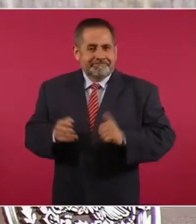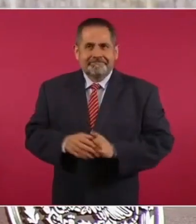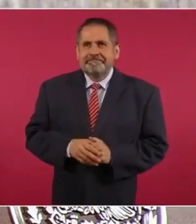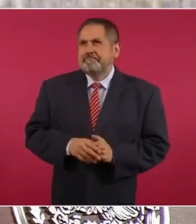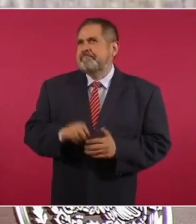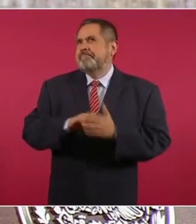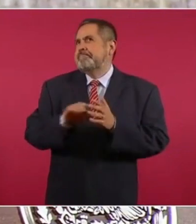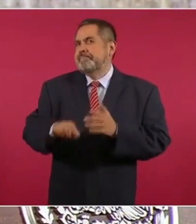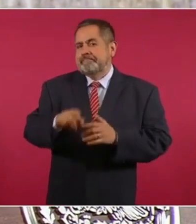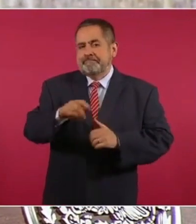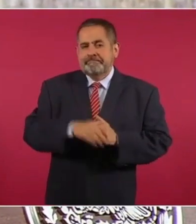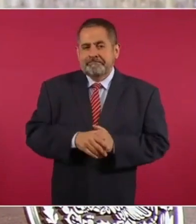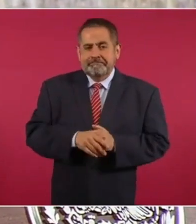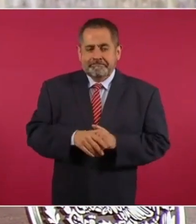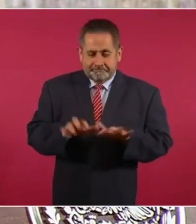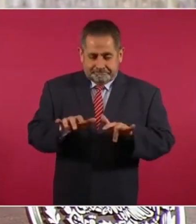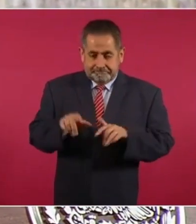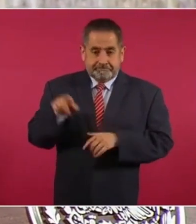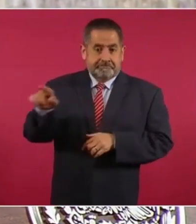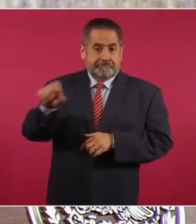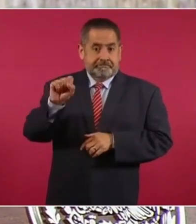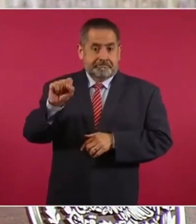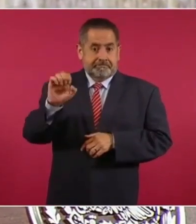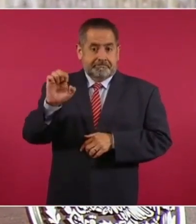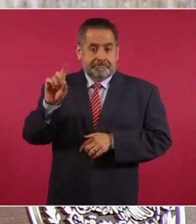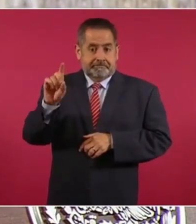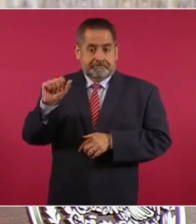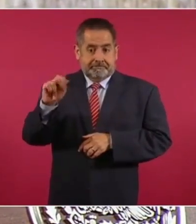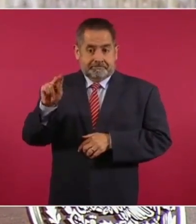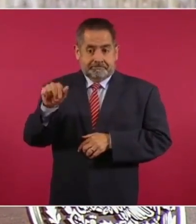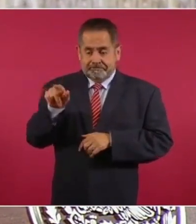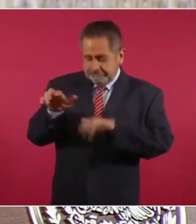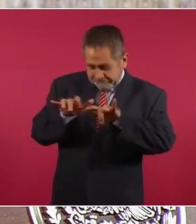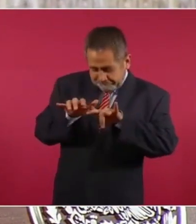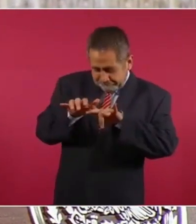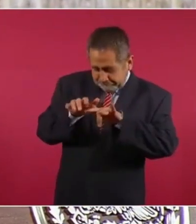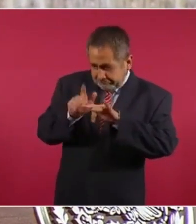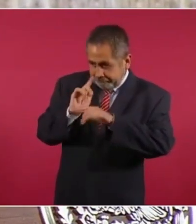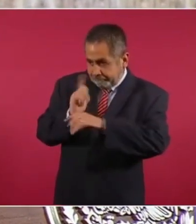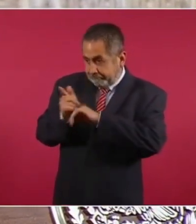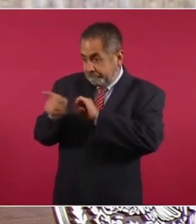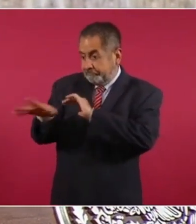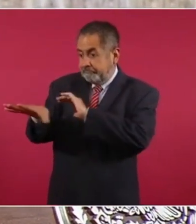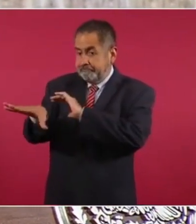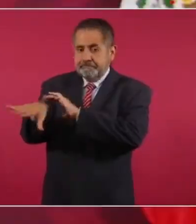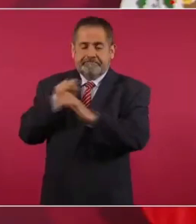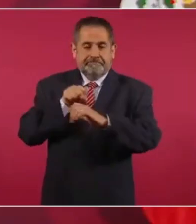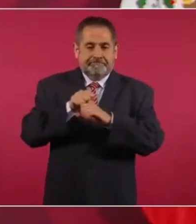a la Secretaría de la Defensa y sale